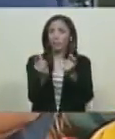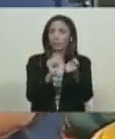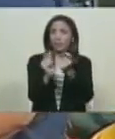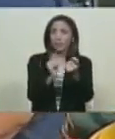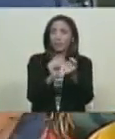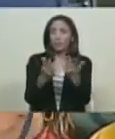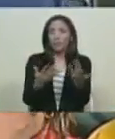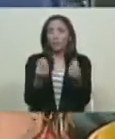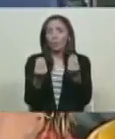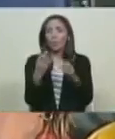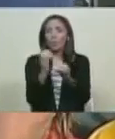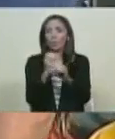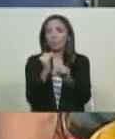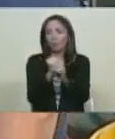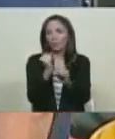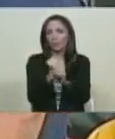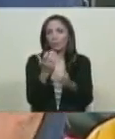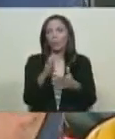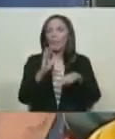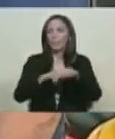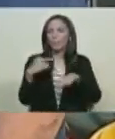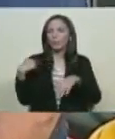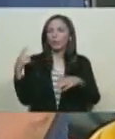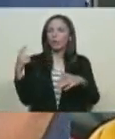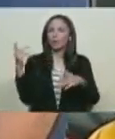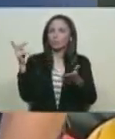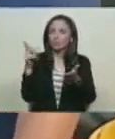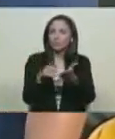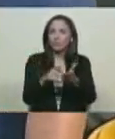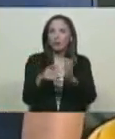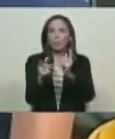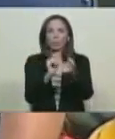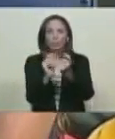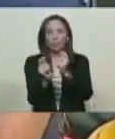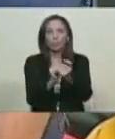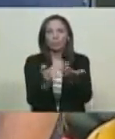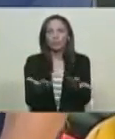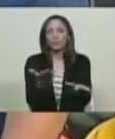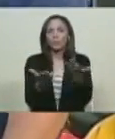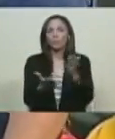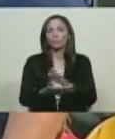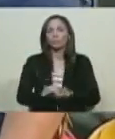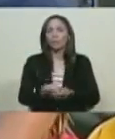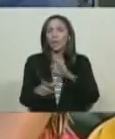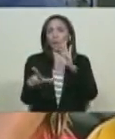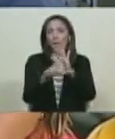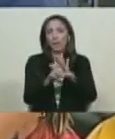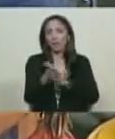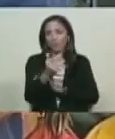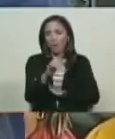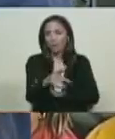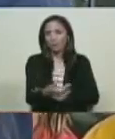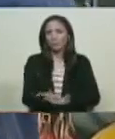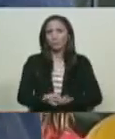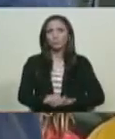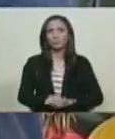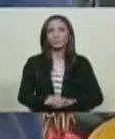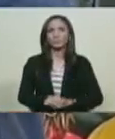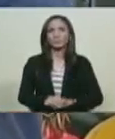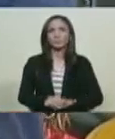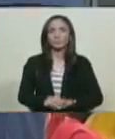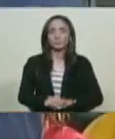los trabajadores, porque nosotros estuvimos ahí, la hemos discutido, hemos propuesto, y ahí está, camarada. Les toca a